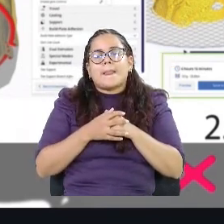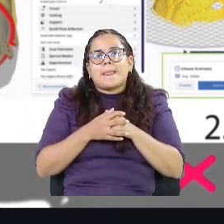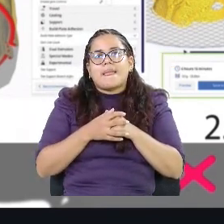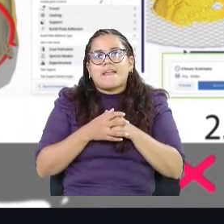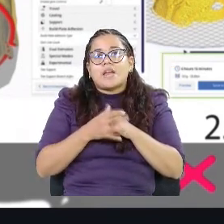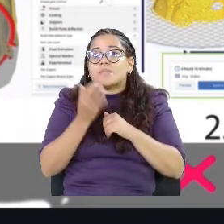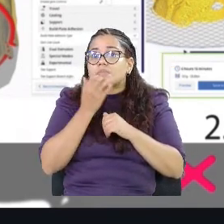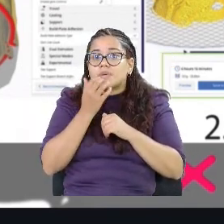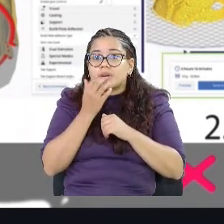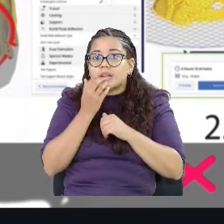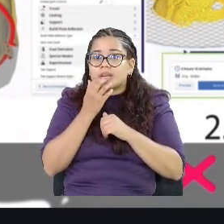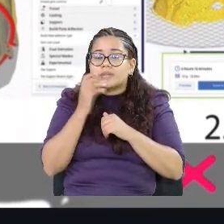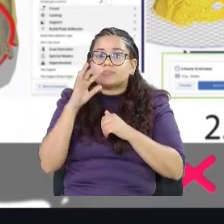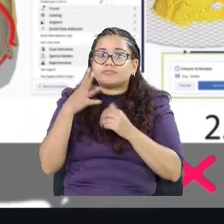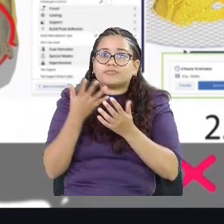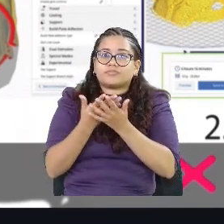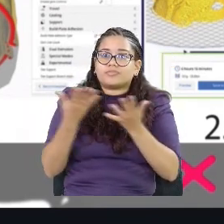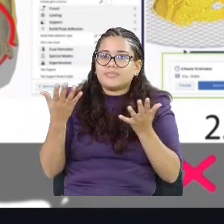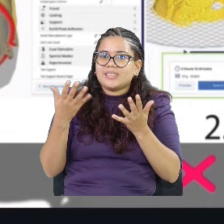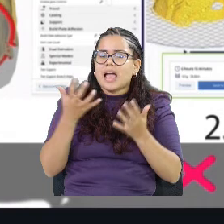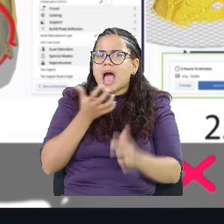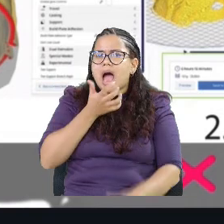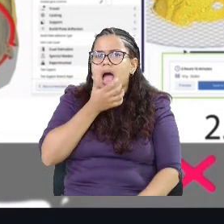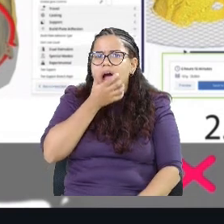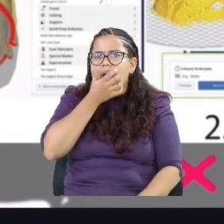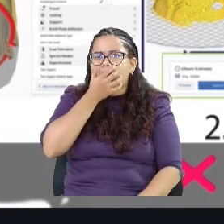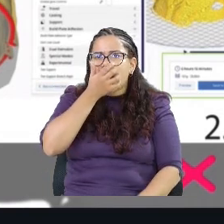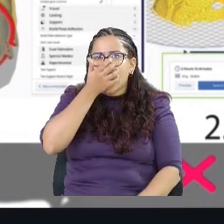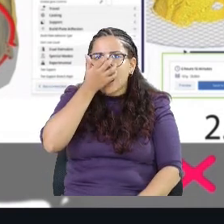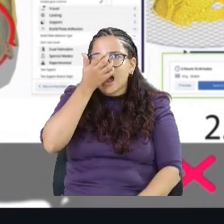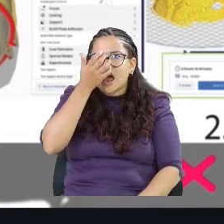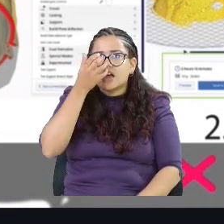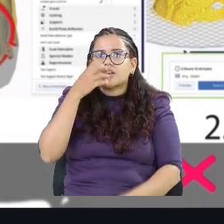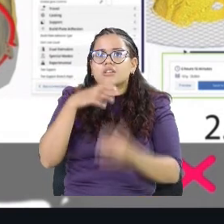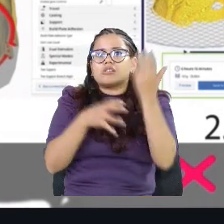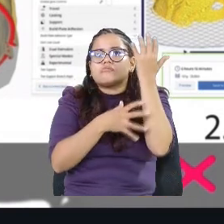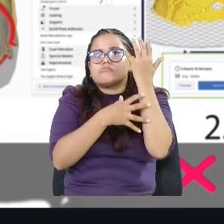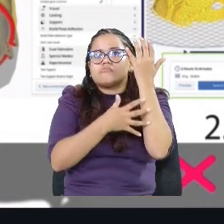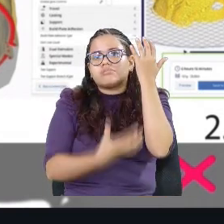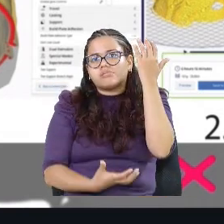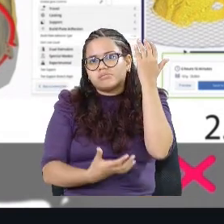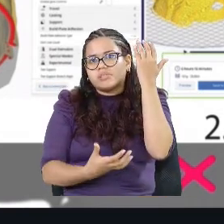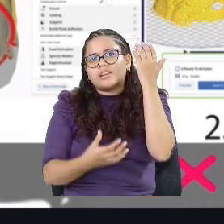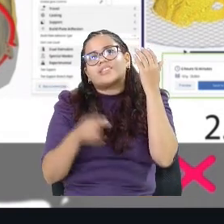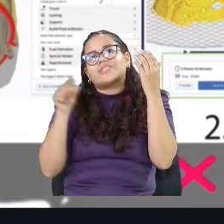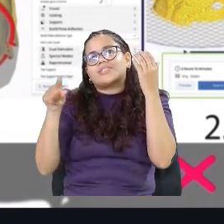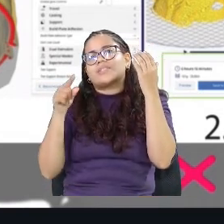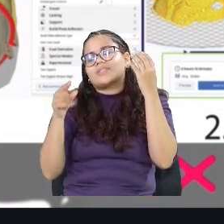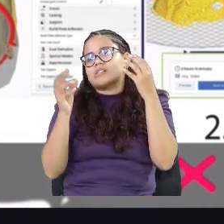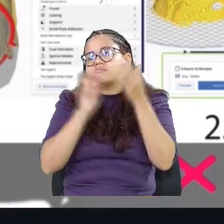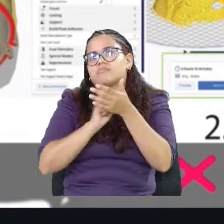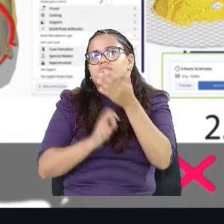que el material, como está caliente, simplemente se va a caer y vamos a tener una impresión mal